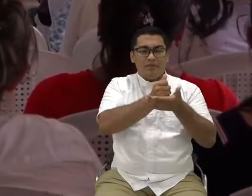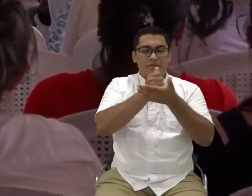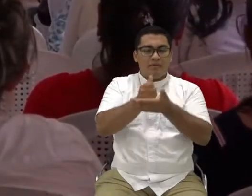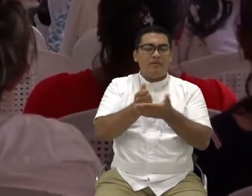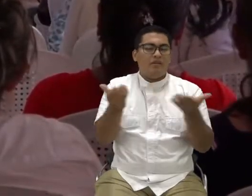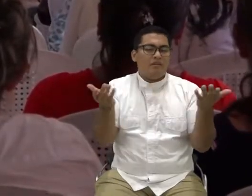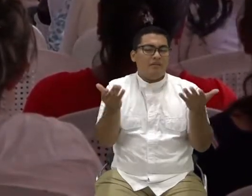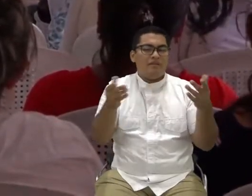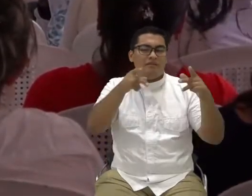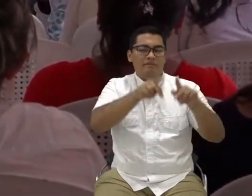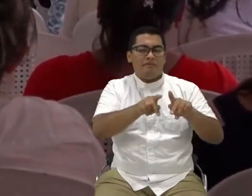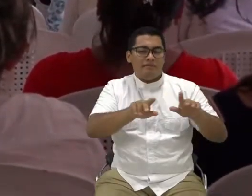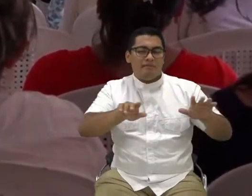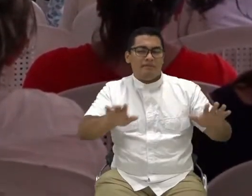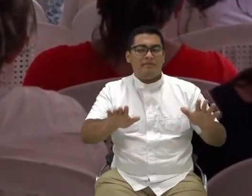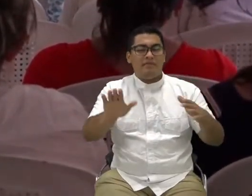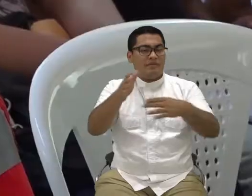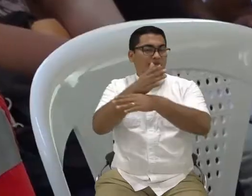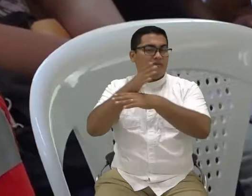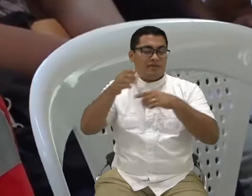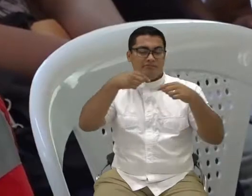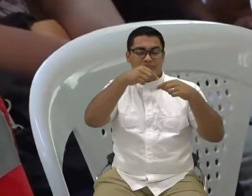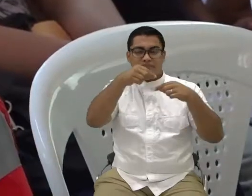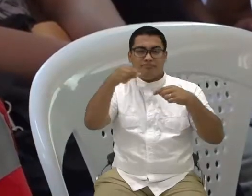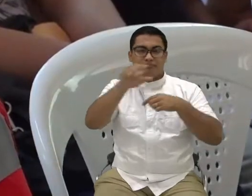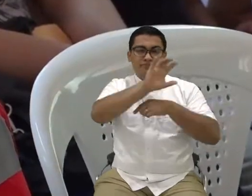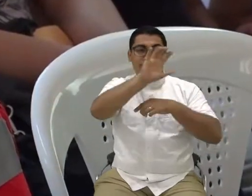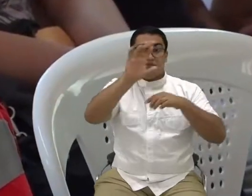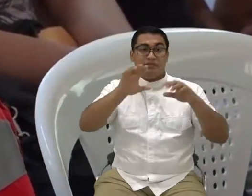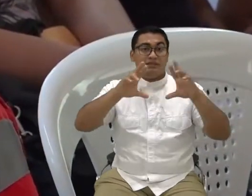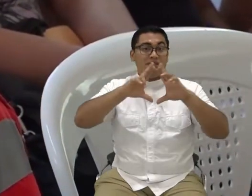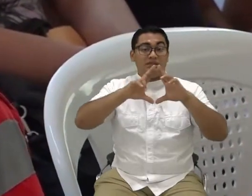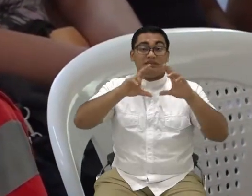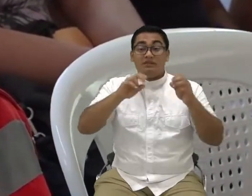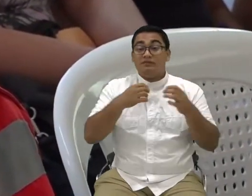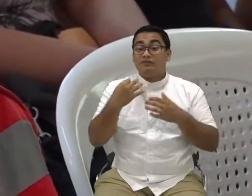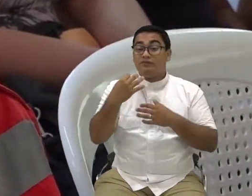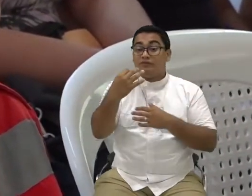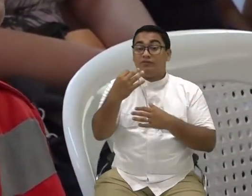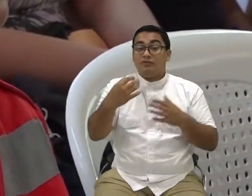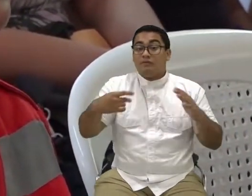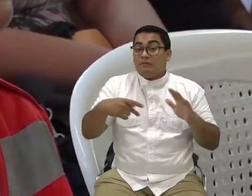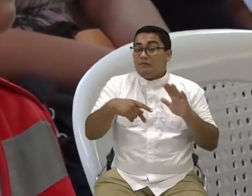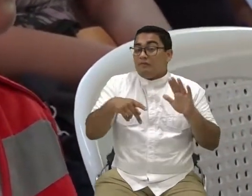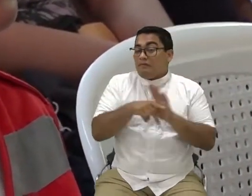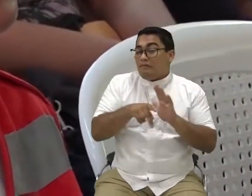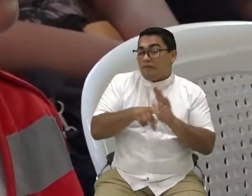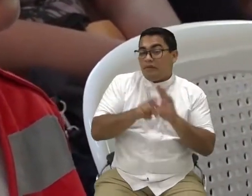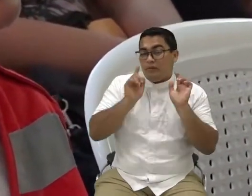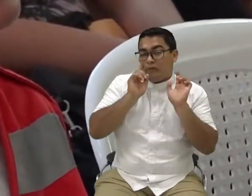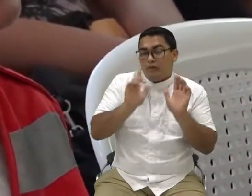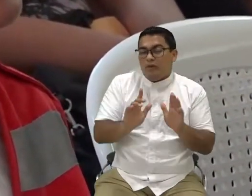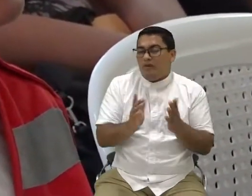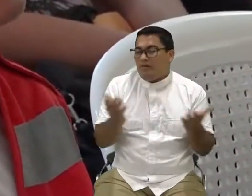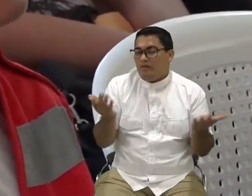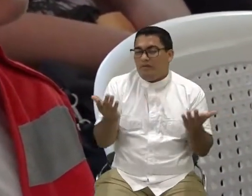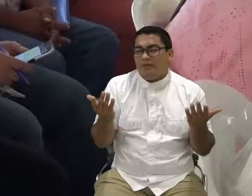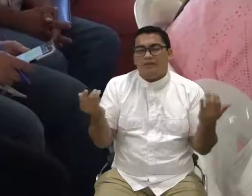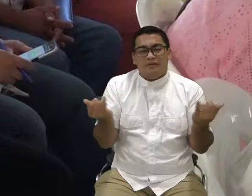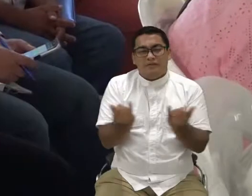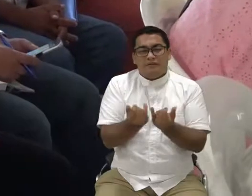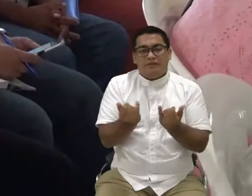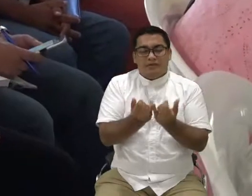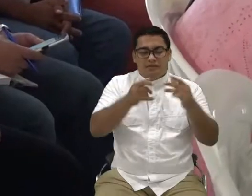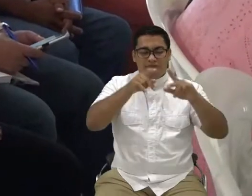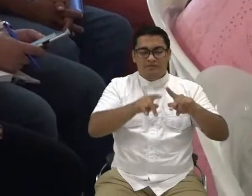planes organizativos y operativos de cada municipio ante una situación de emergencia. Con este proceso de actualización de los planes de